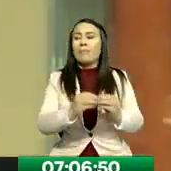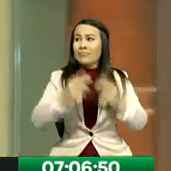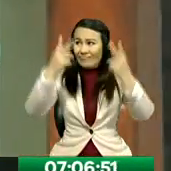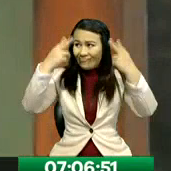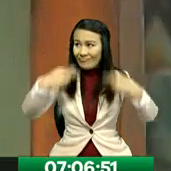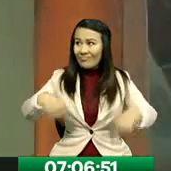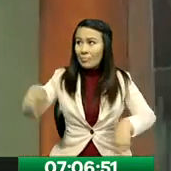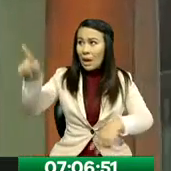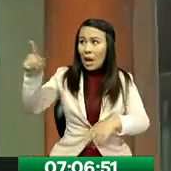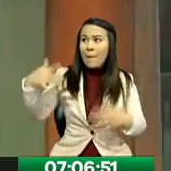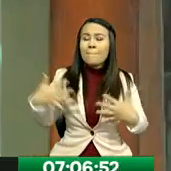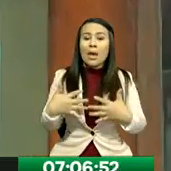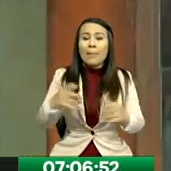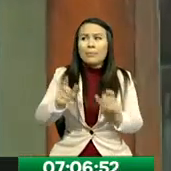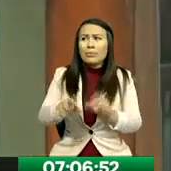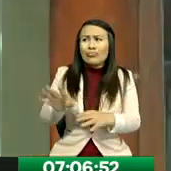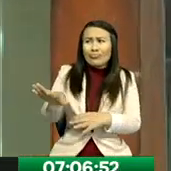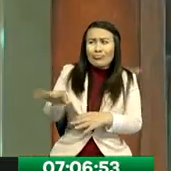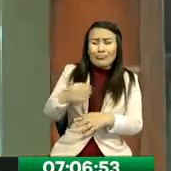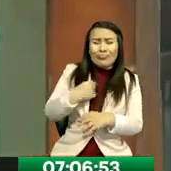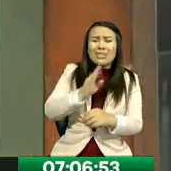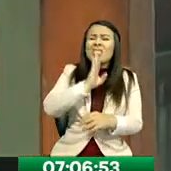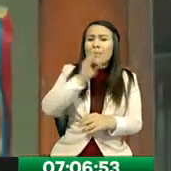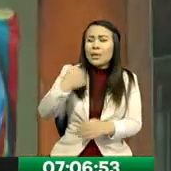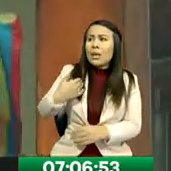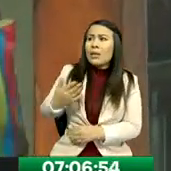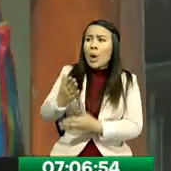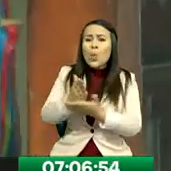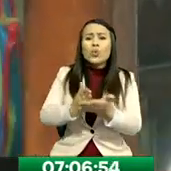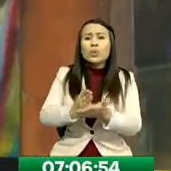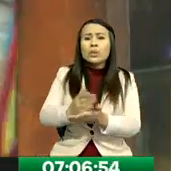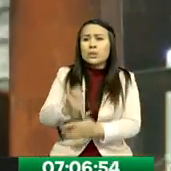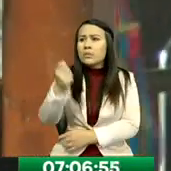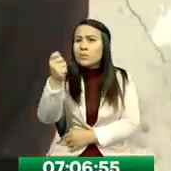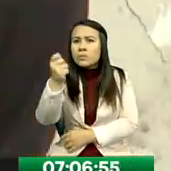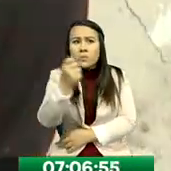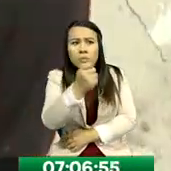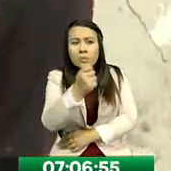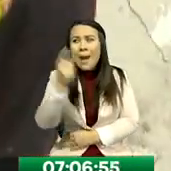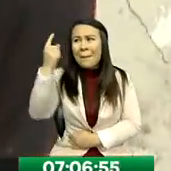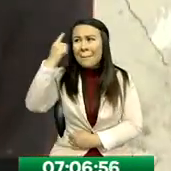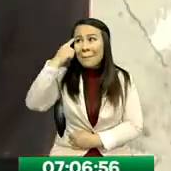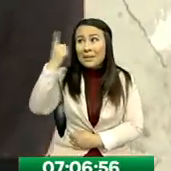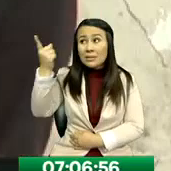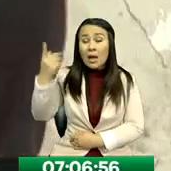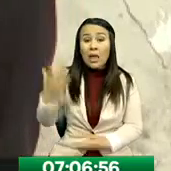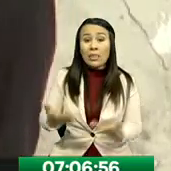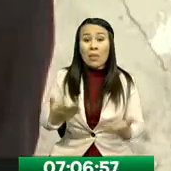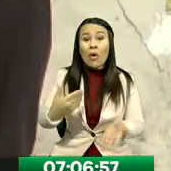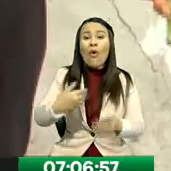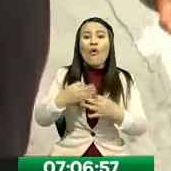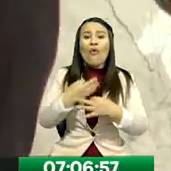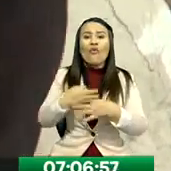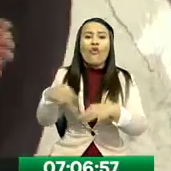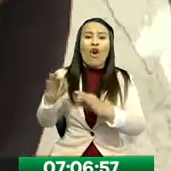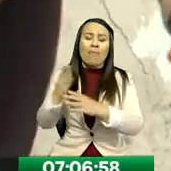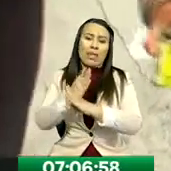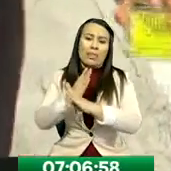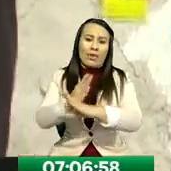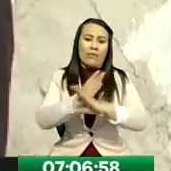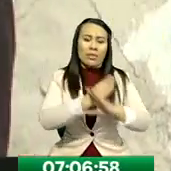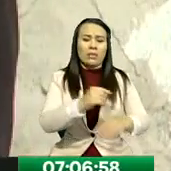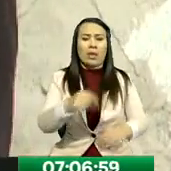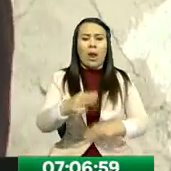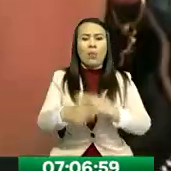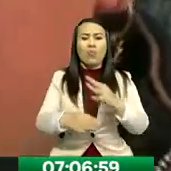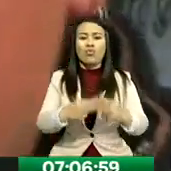ya infunde temor. Quienes la miran dicen que siempre tiene un arma cortopunzante en la mano. Pensará que es la forma de defenderse de ese mundo